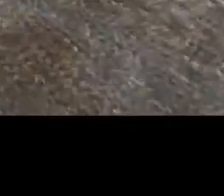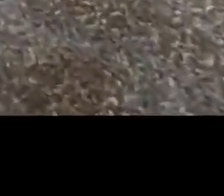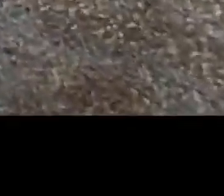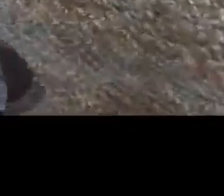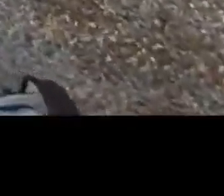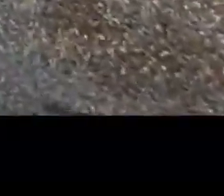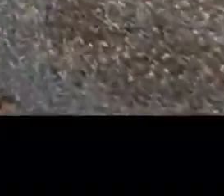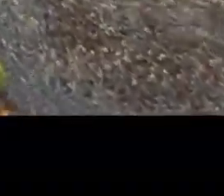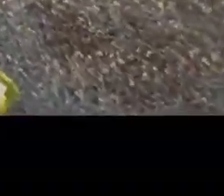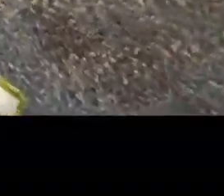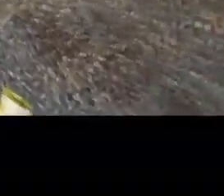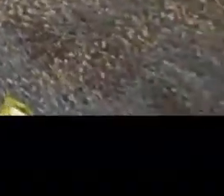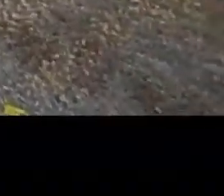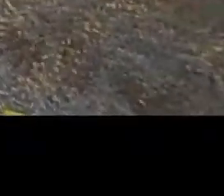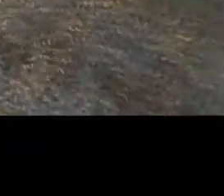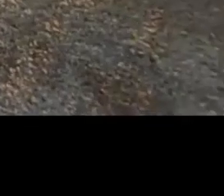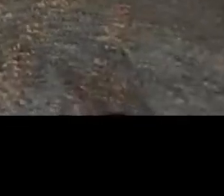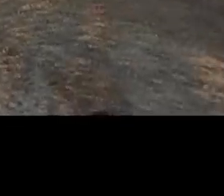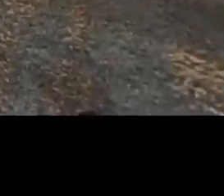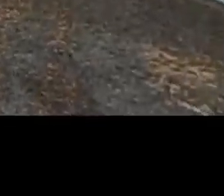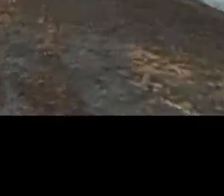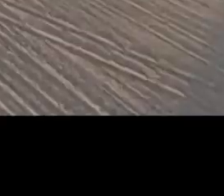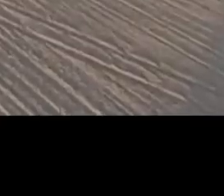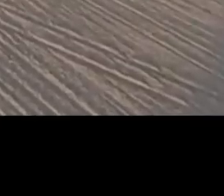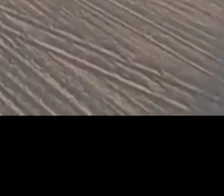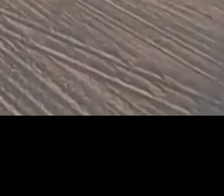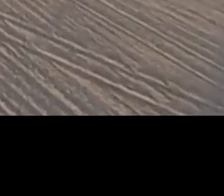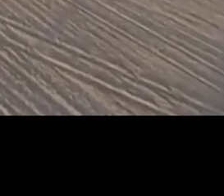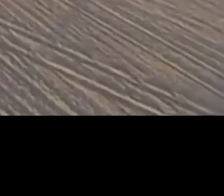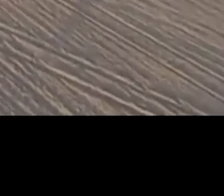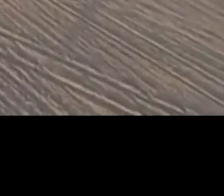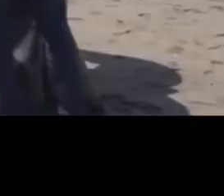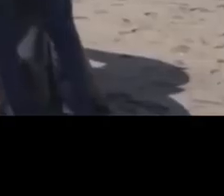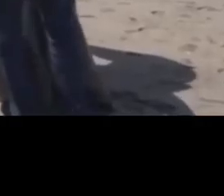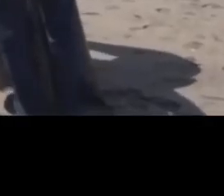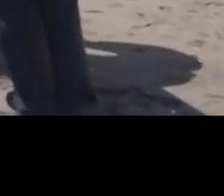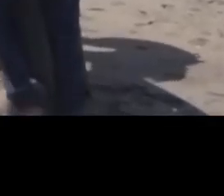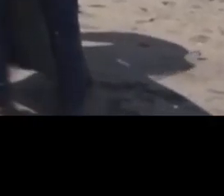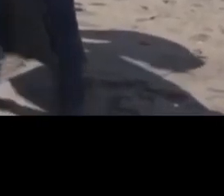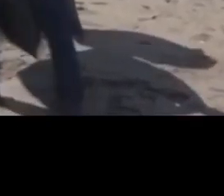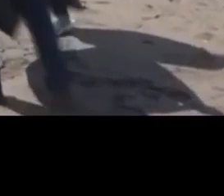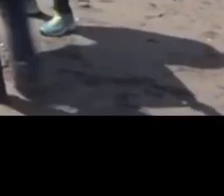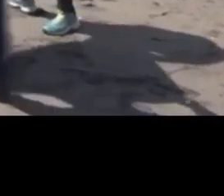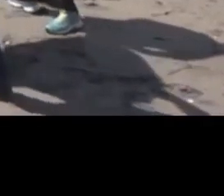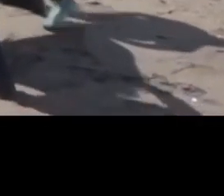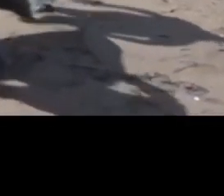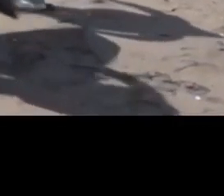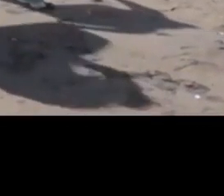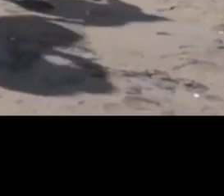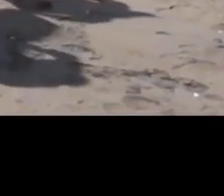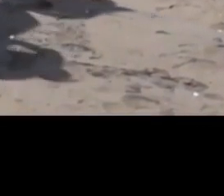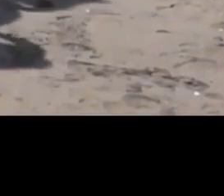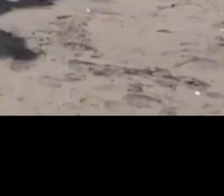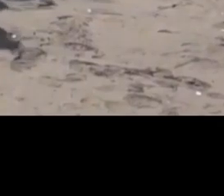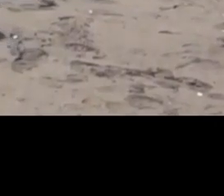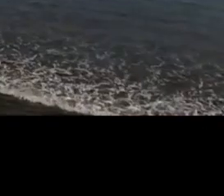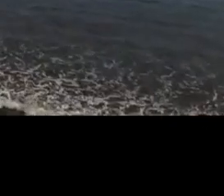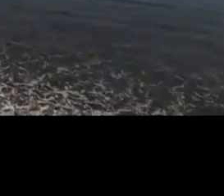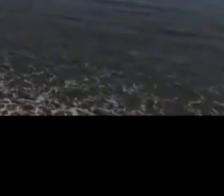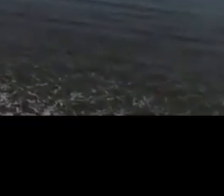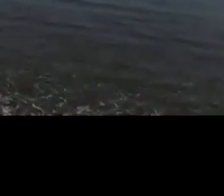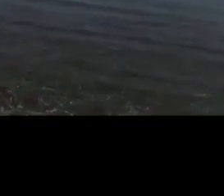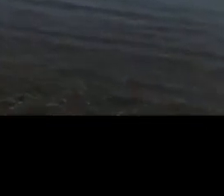Contaminación de nuestras playas. Protejamos los recursos naturales que la Madre Tierra nos da. Cuidar